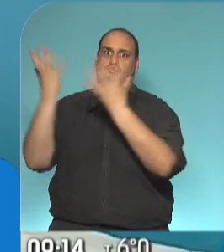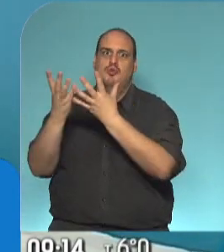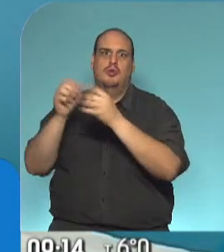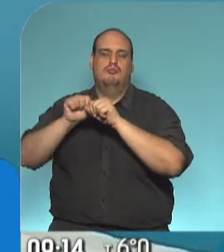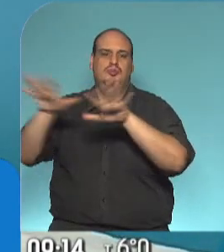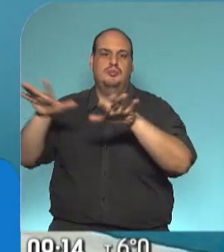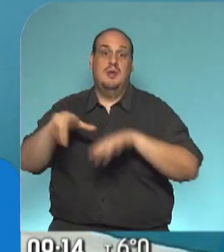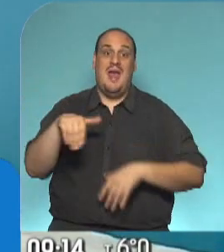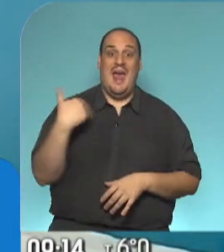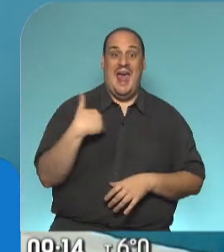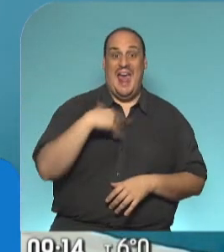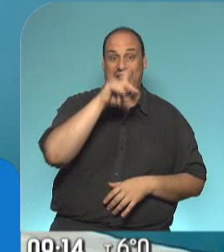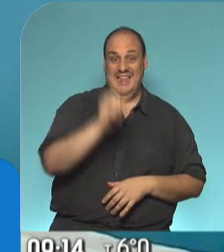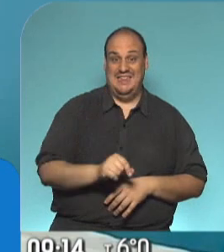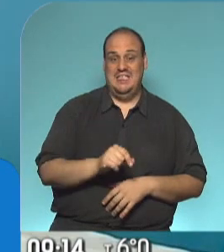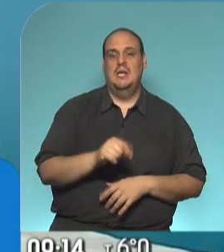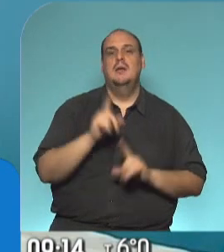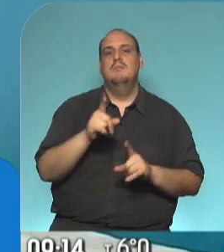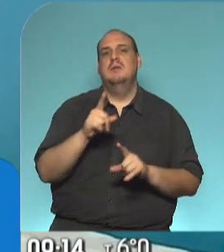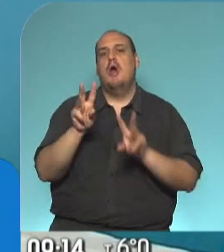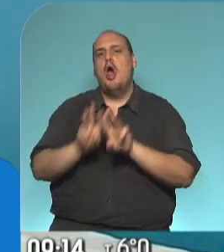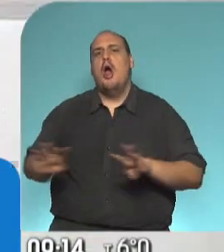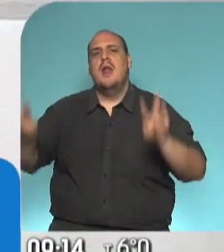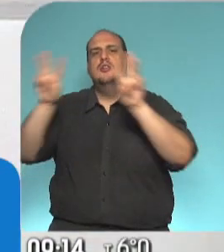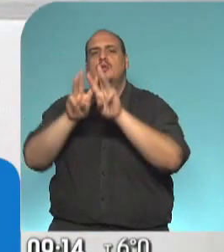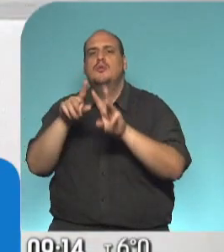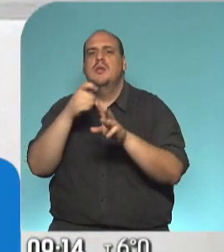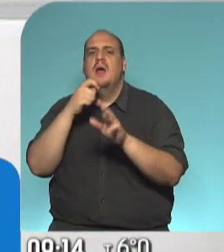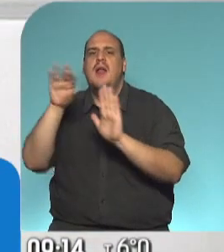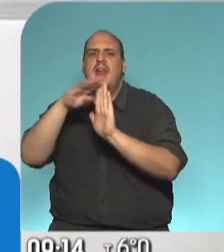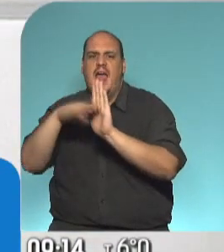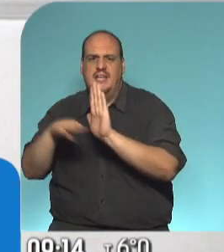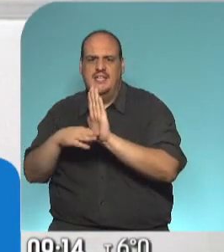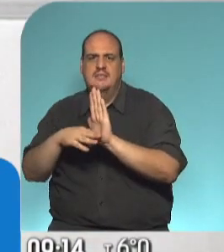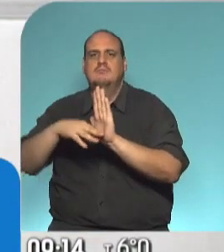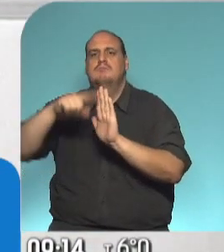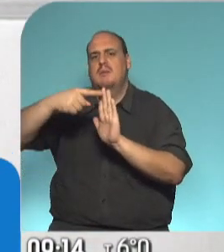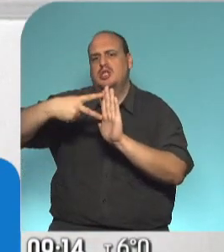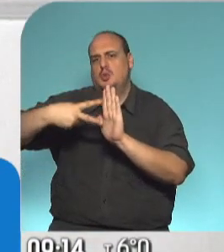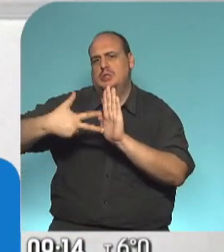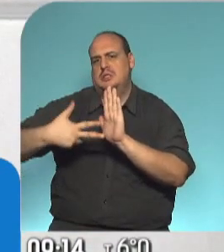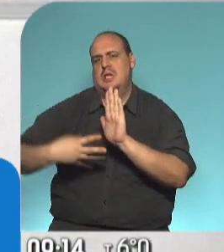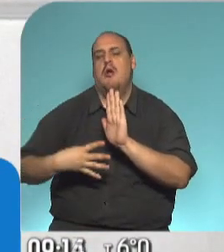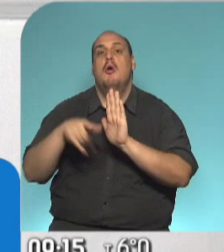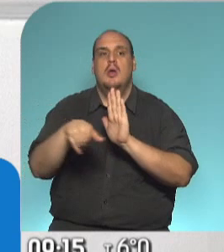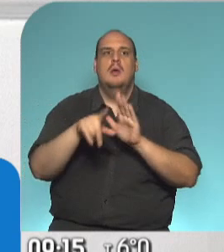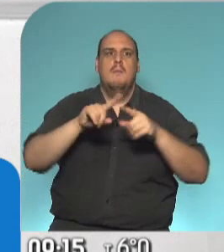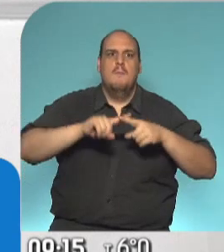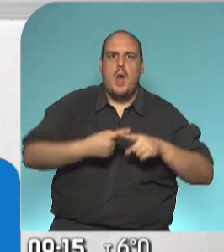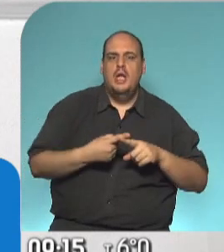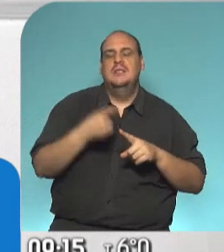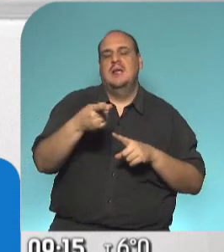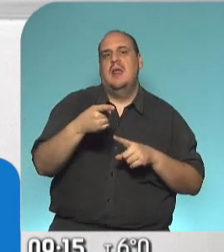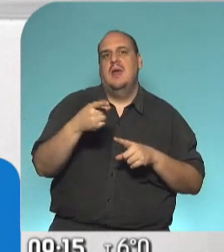salió primera en un ranking que elaboró Naciones Unidas, un ranking con las políticas con perspectiva